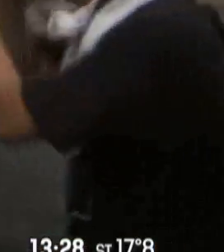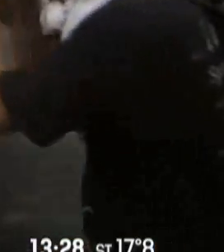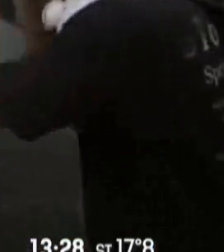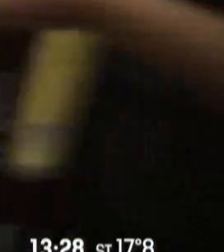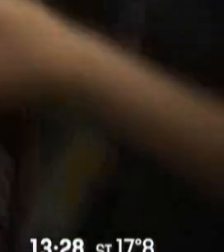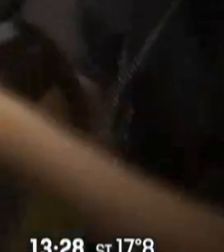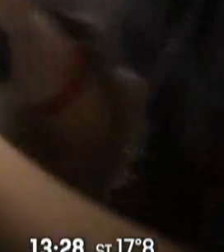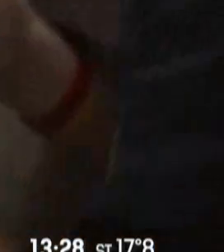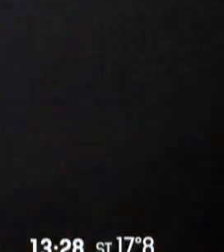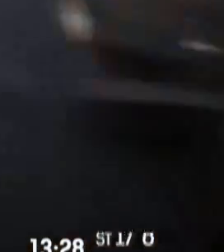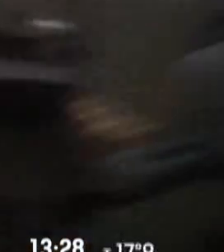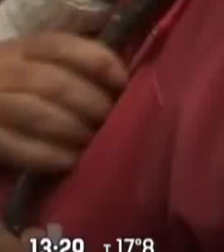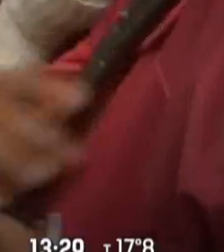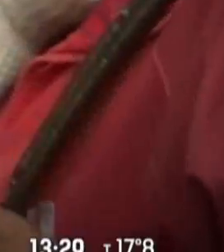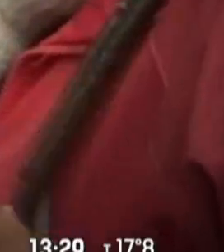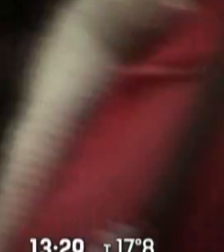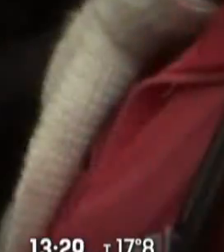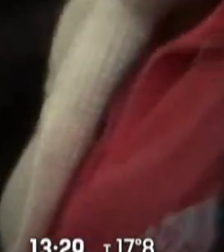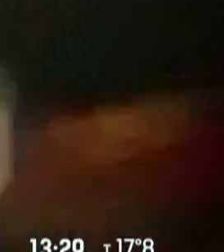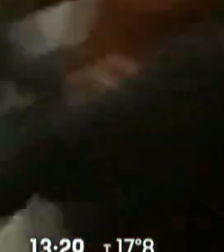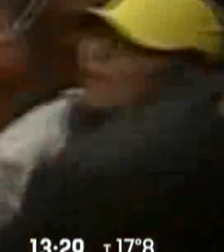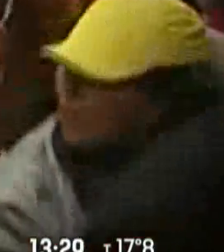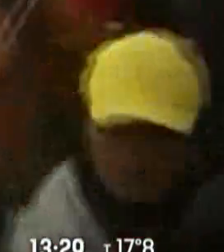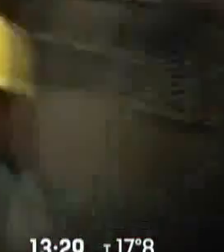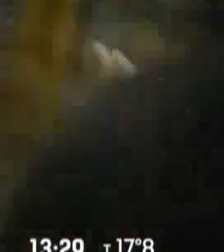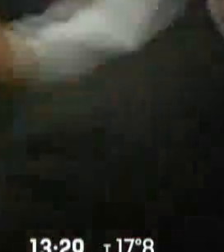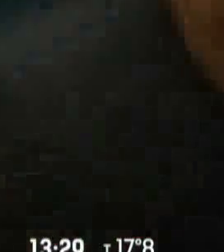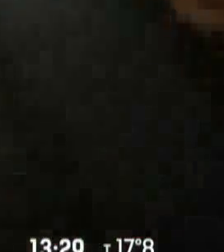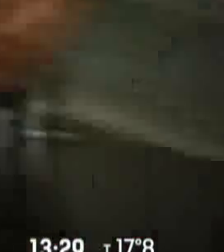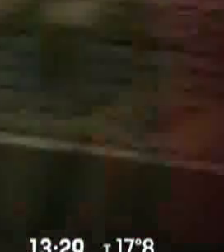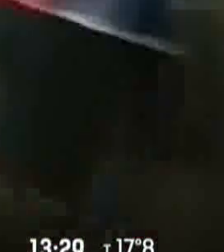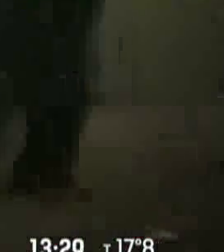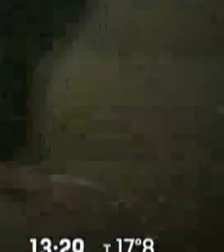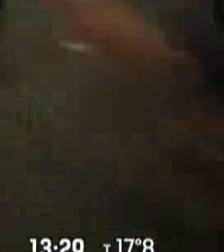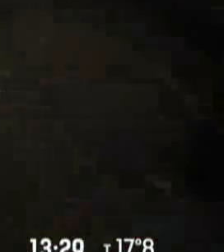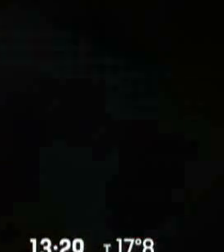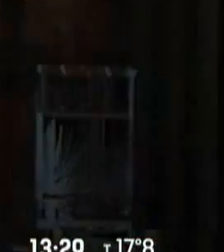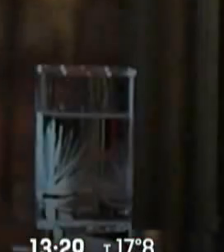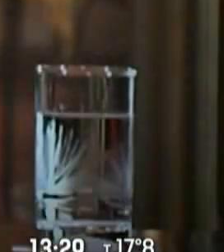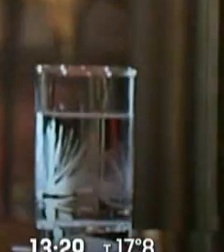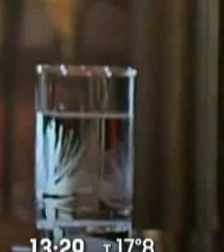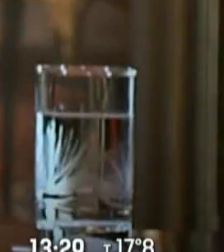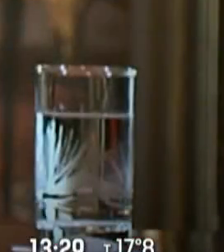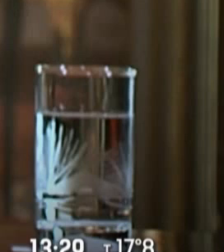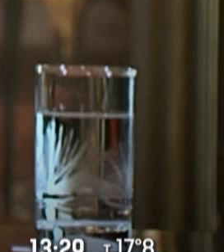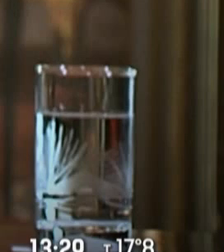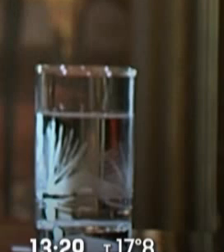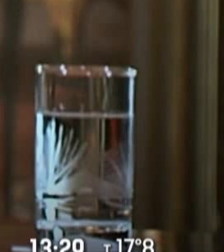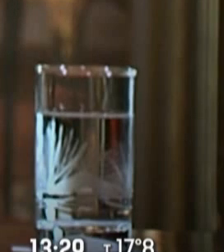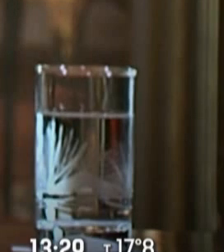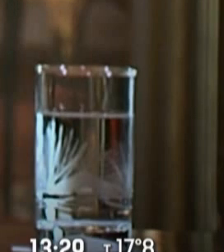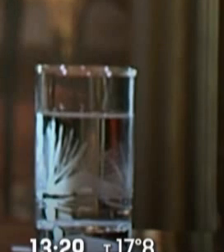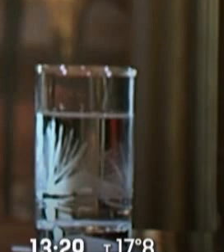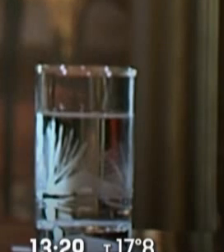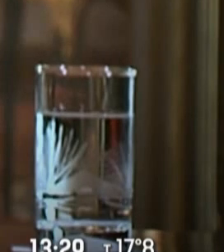La negativa percepción de una prolongada huelga de maestros en Perú provocó el derrumbe de la popularidad de su presidente, Pedro Pablo